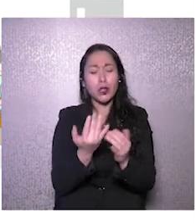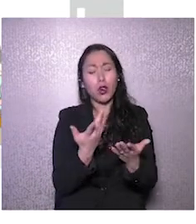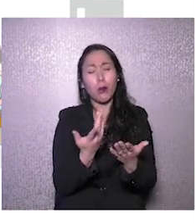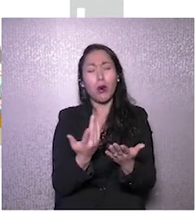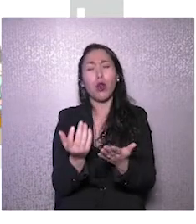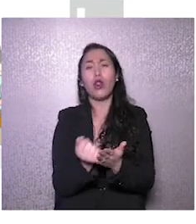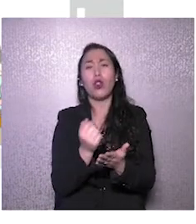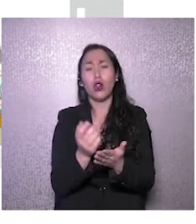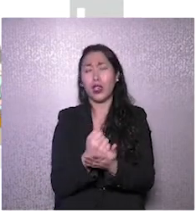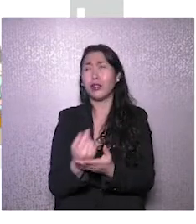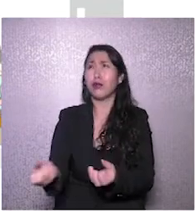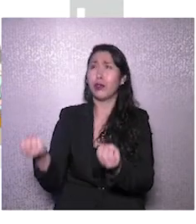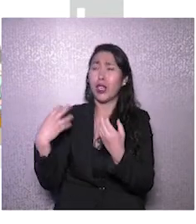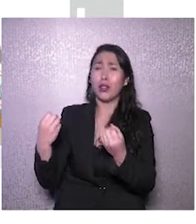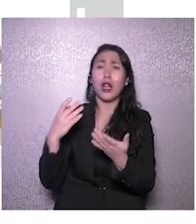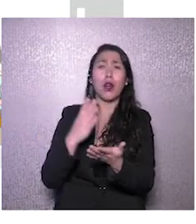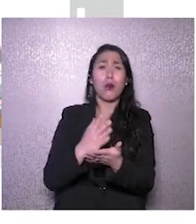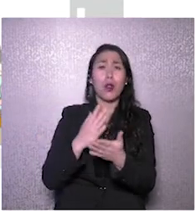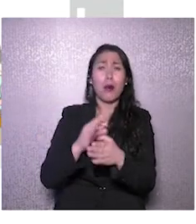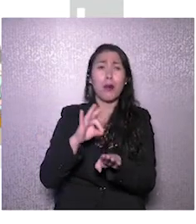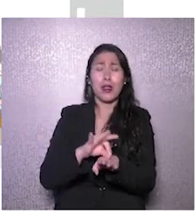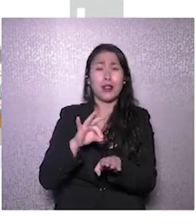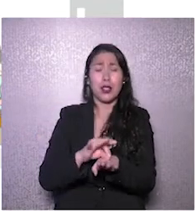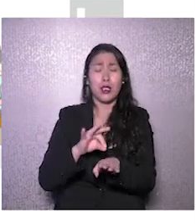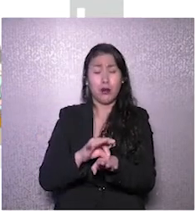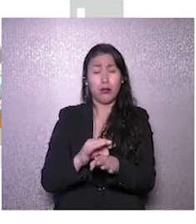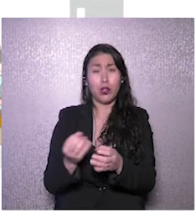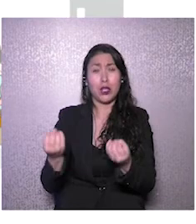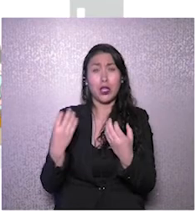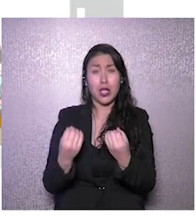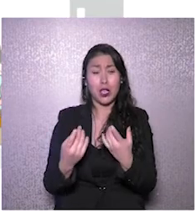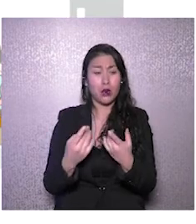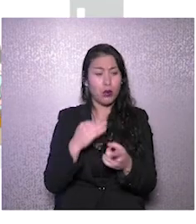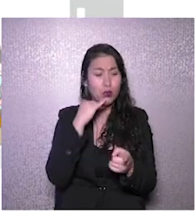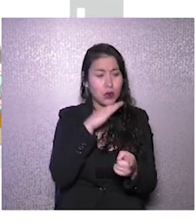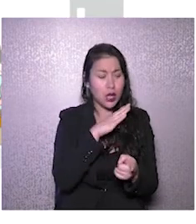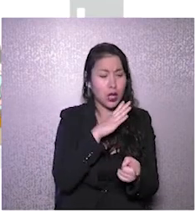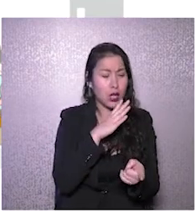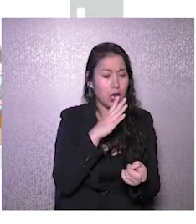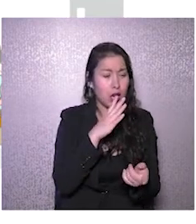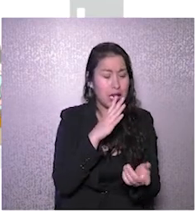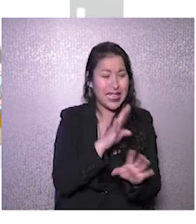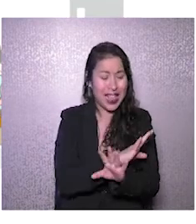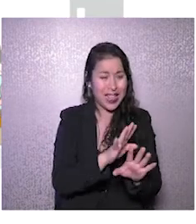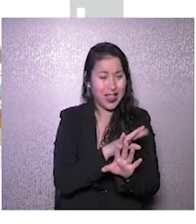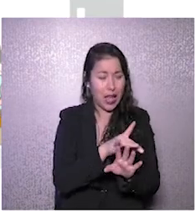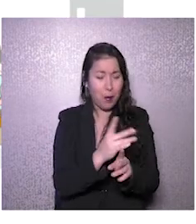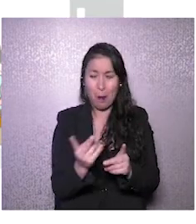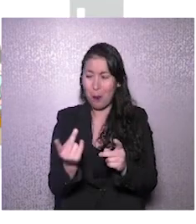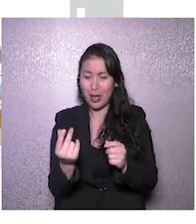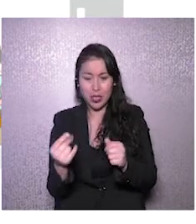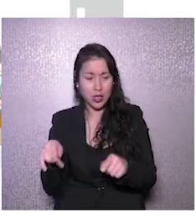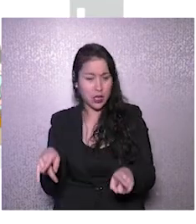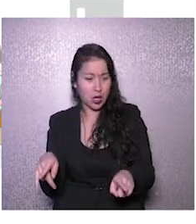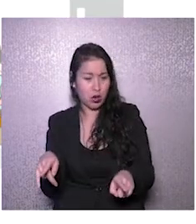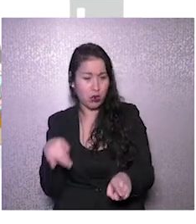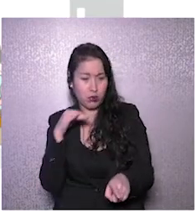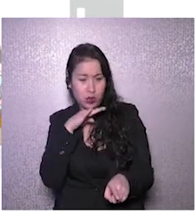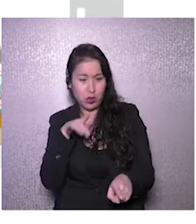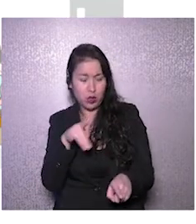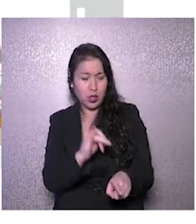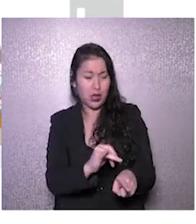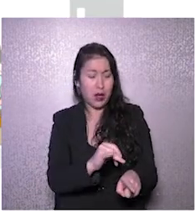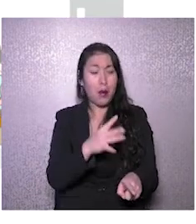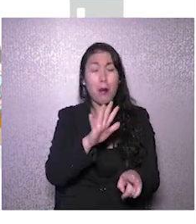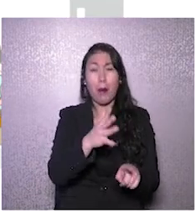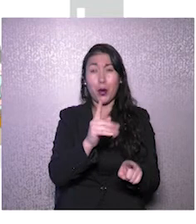enseñan en la escuela de medicina que no podemos ocupar nada que no sea al menos igual que lo que ya ocupo. Y tiene que pasar por 5, 6, 7